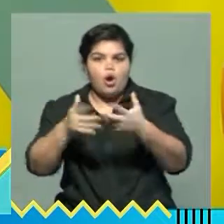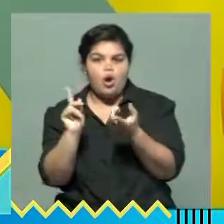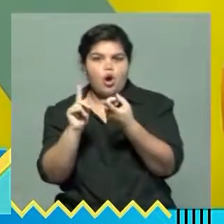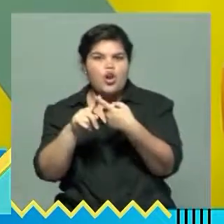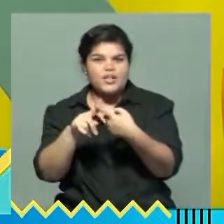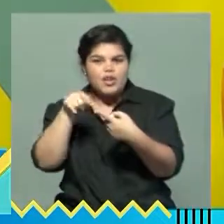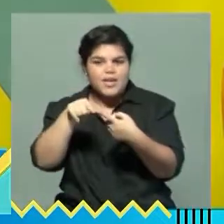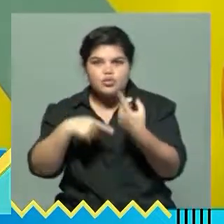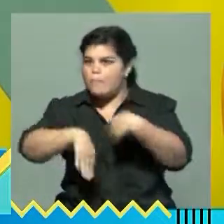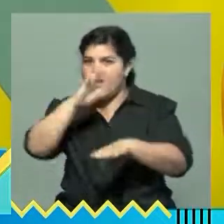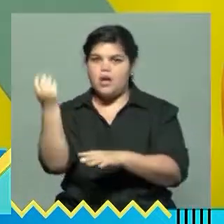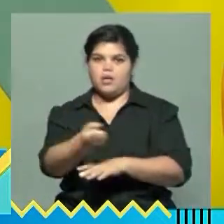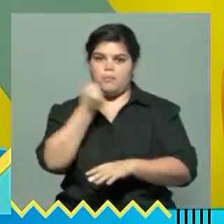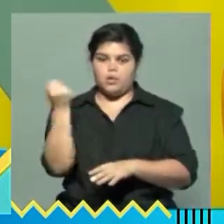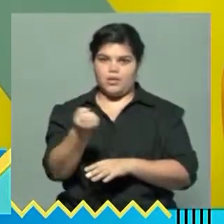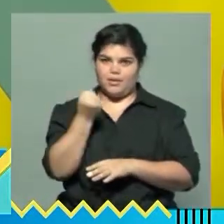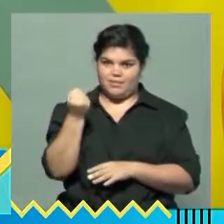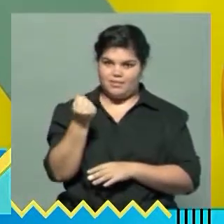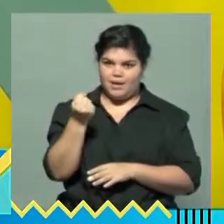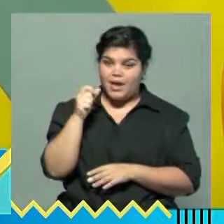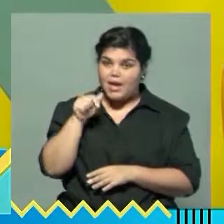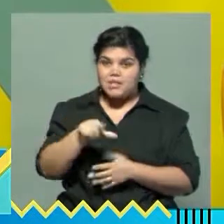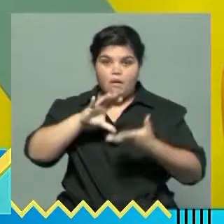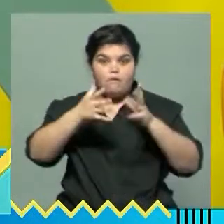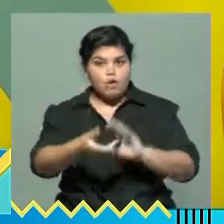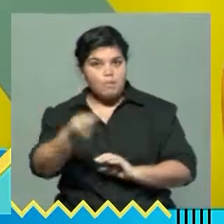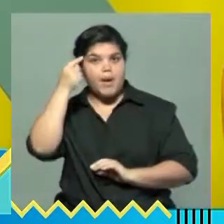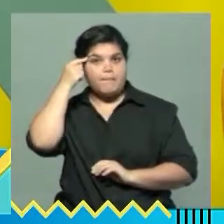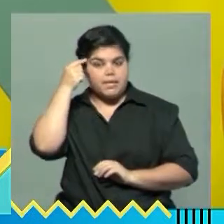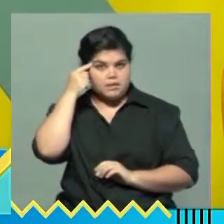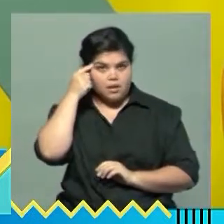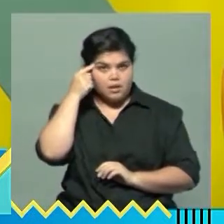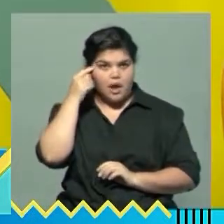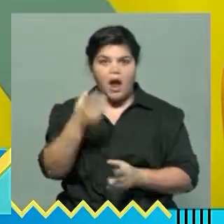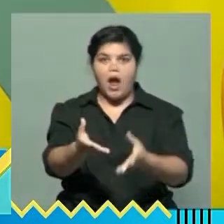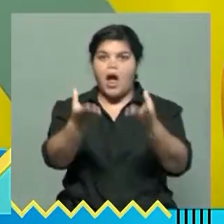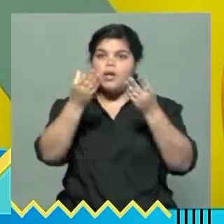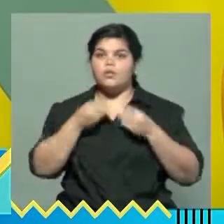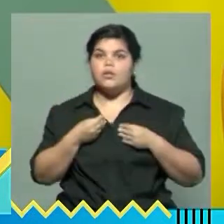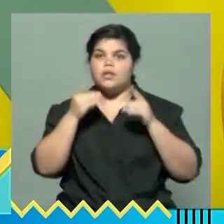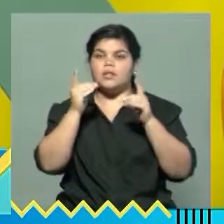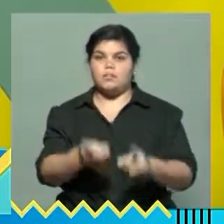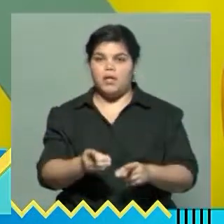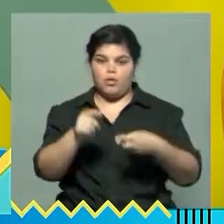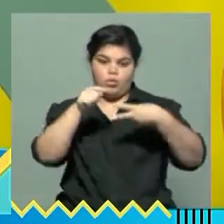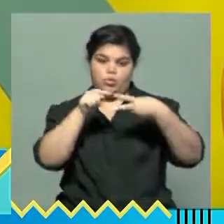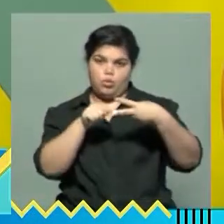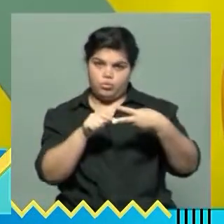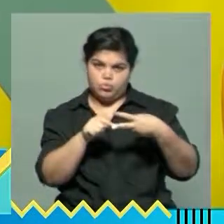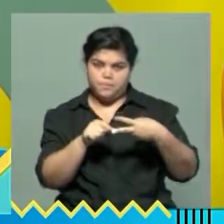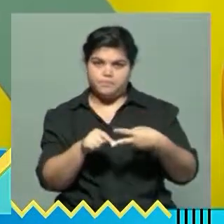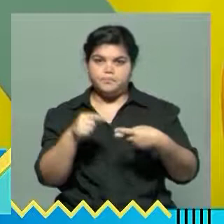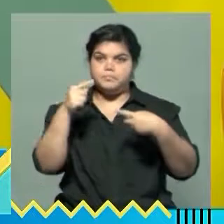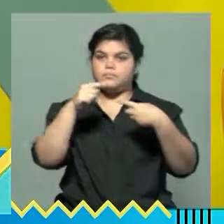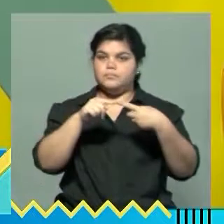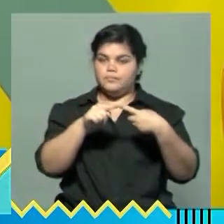Entonces, cambiar ese modelito también permite que pensemos por lo menos dos cosas en el aula. La